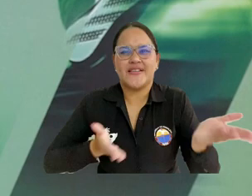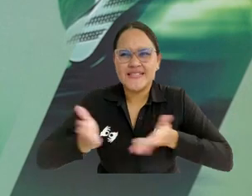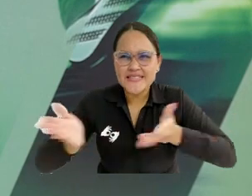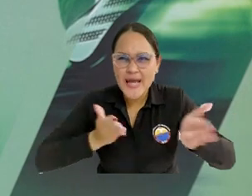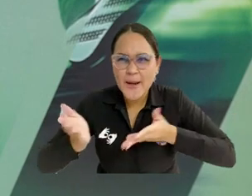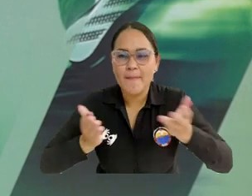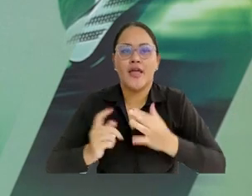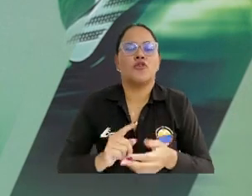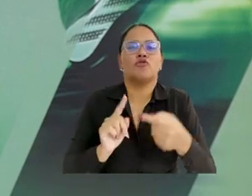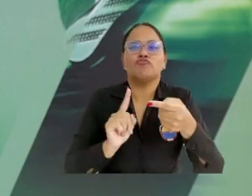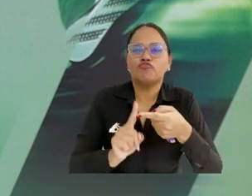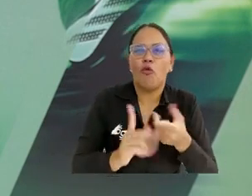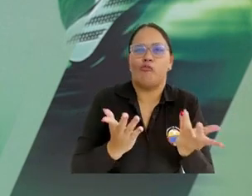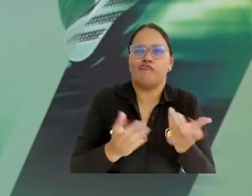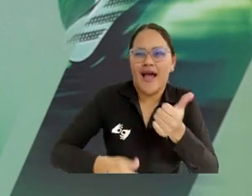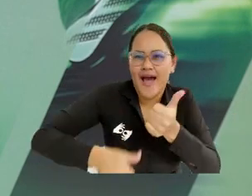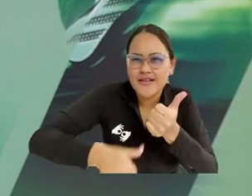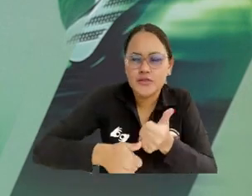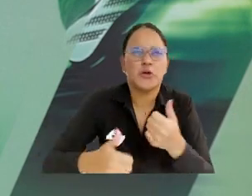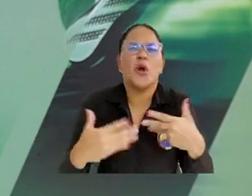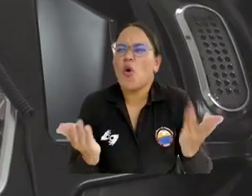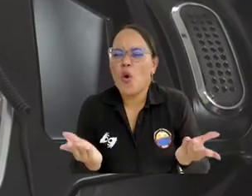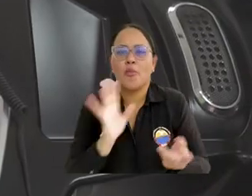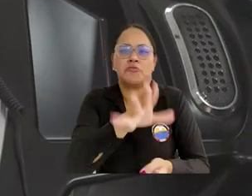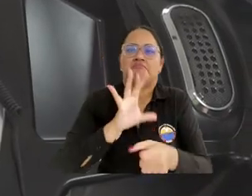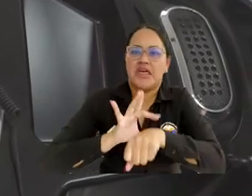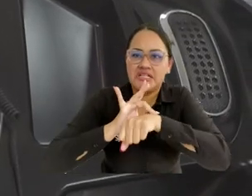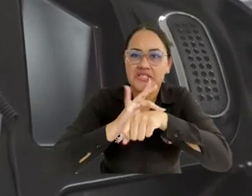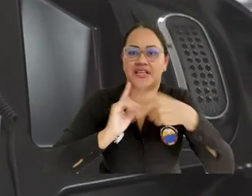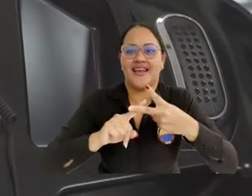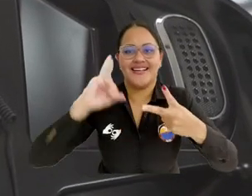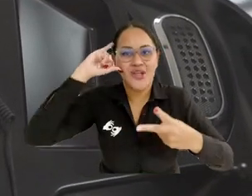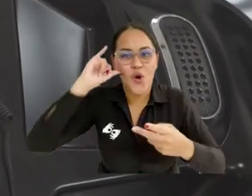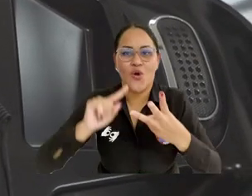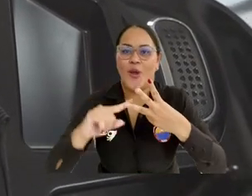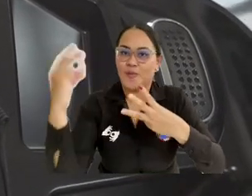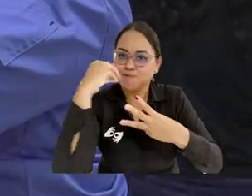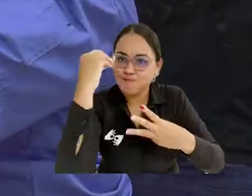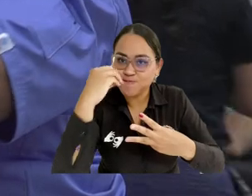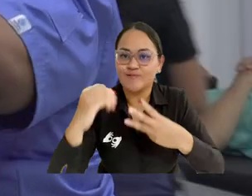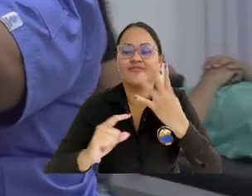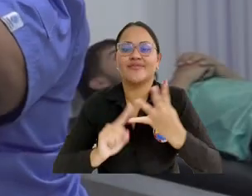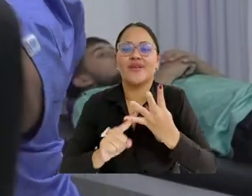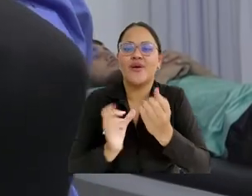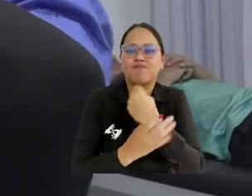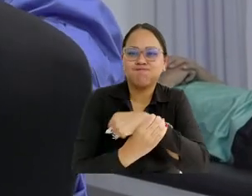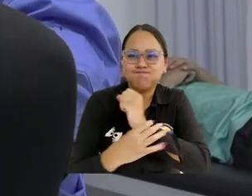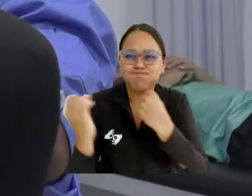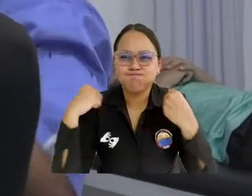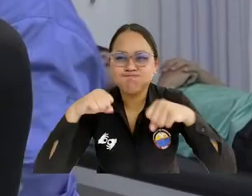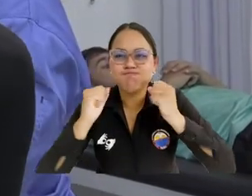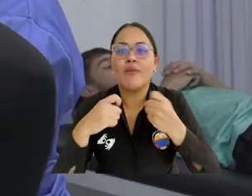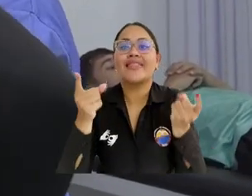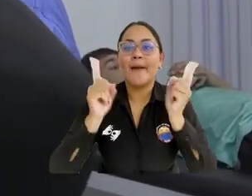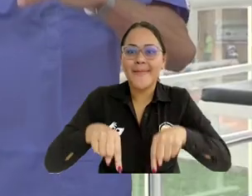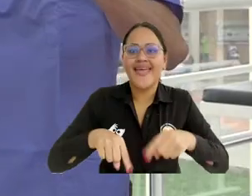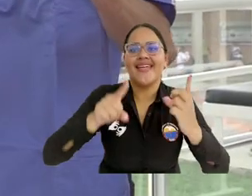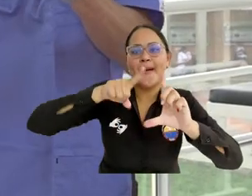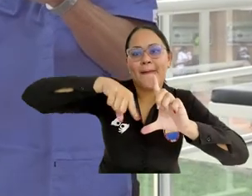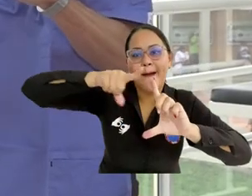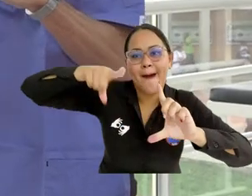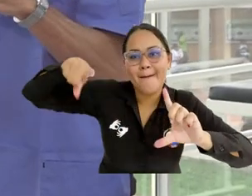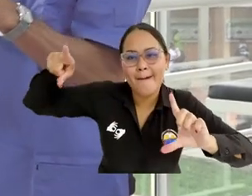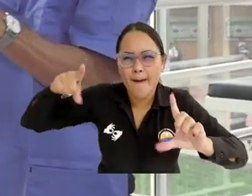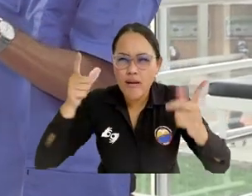de apoyo, asesoría, científico-técnicos en las áreas de medicina, psicología, nutrición, fisioterapia